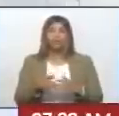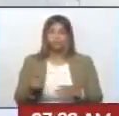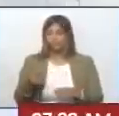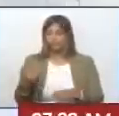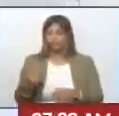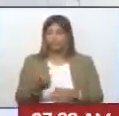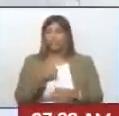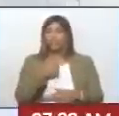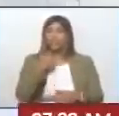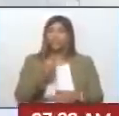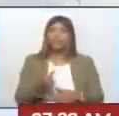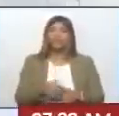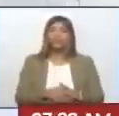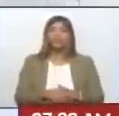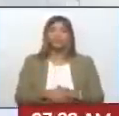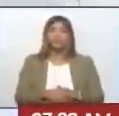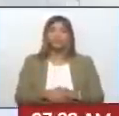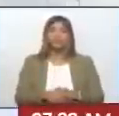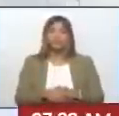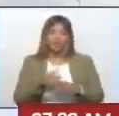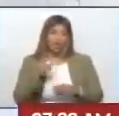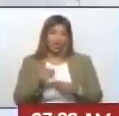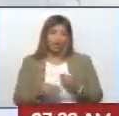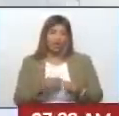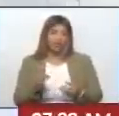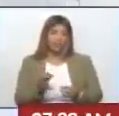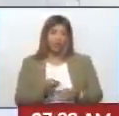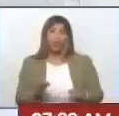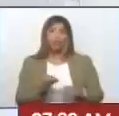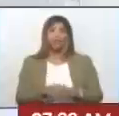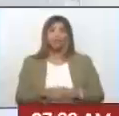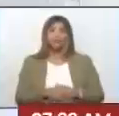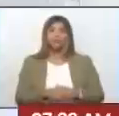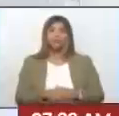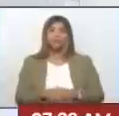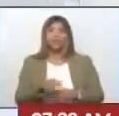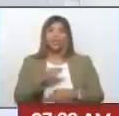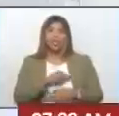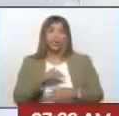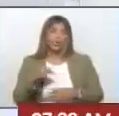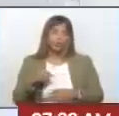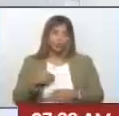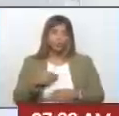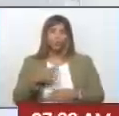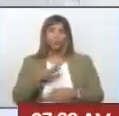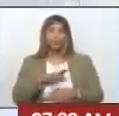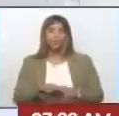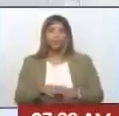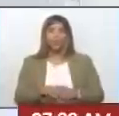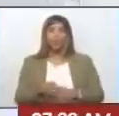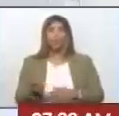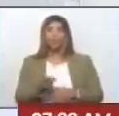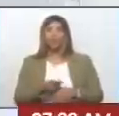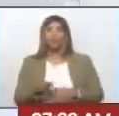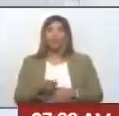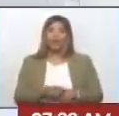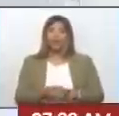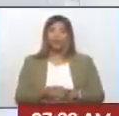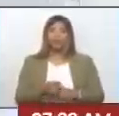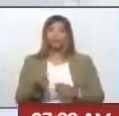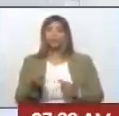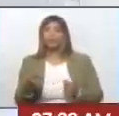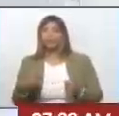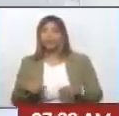recientemente dijo, y no se afectó al decir, nosotros estamos buscando los recursos